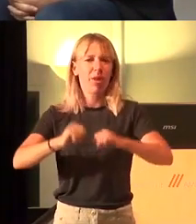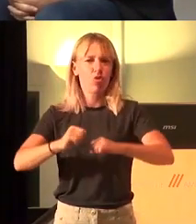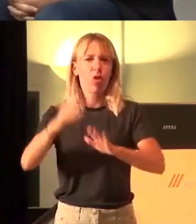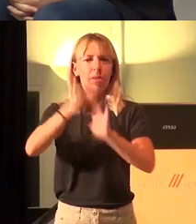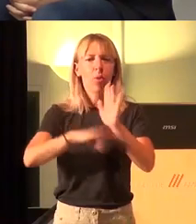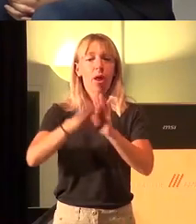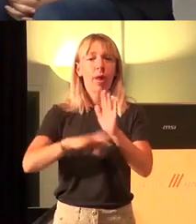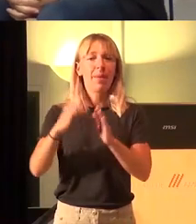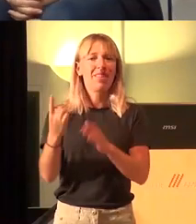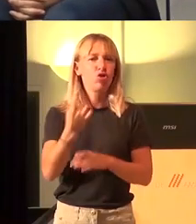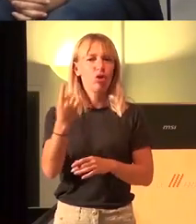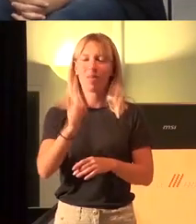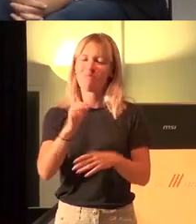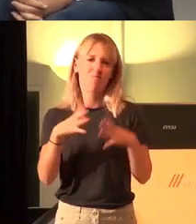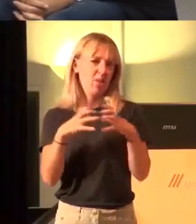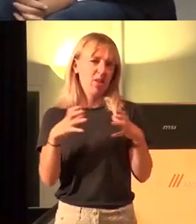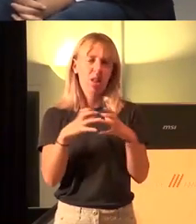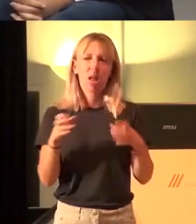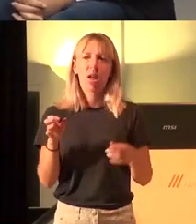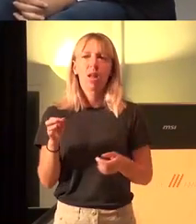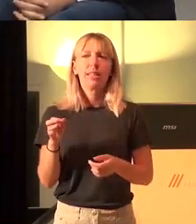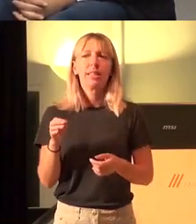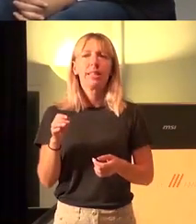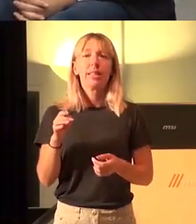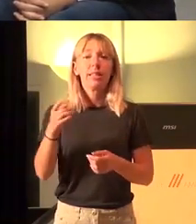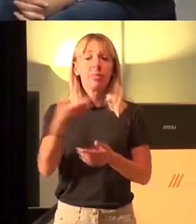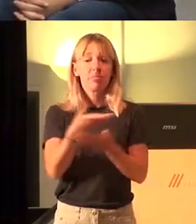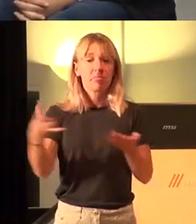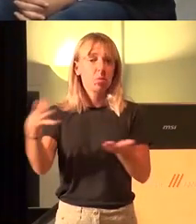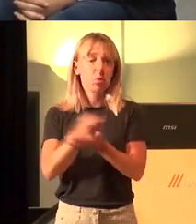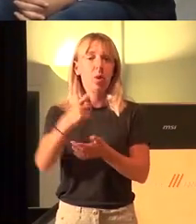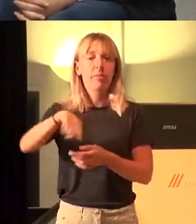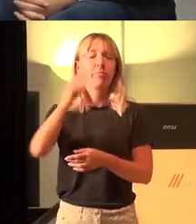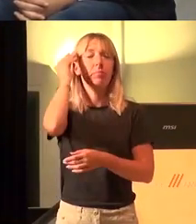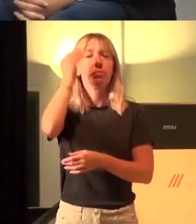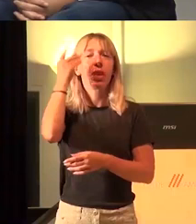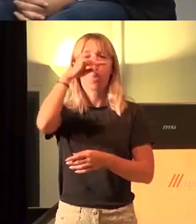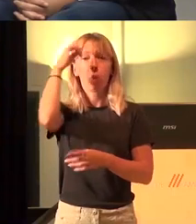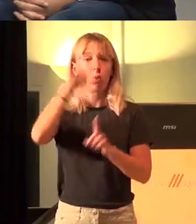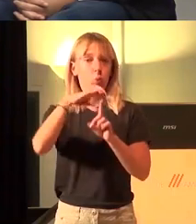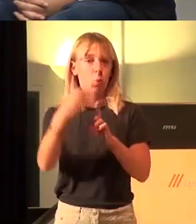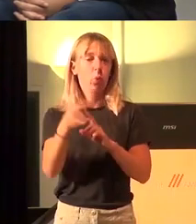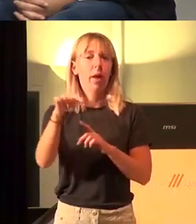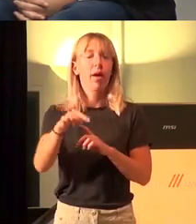soledades no deseadas, y para todas ellas habéis considerado que la cultura